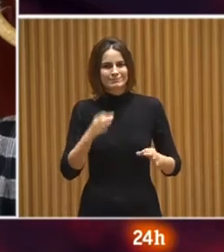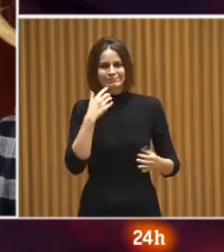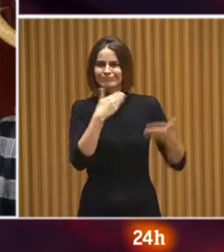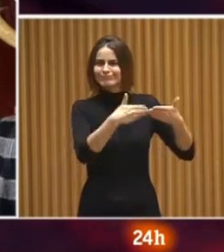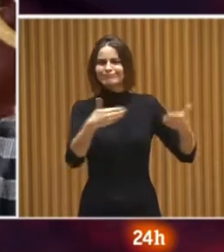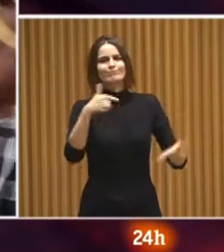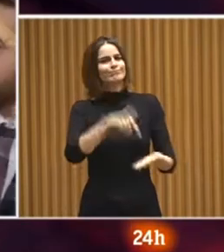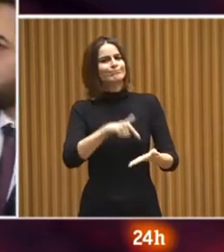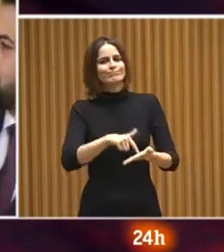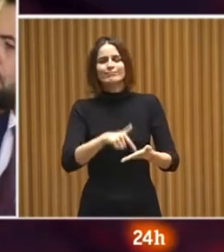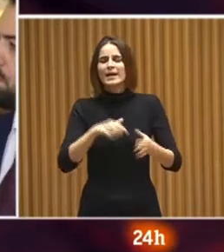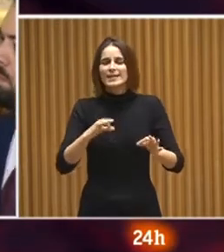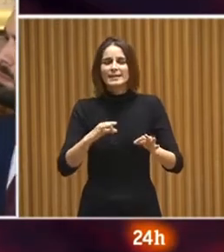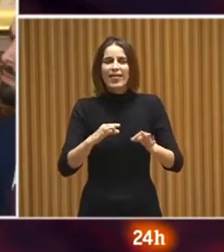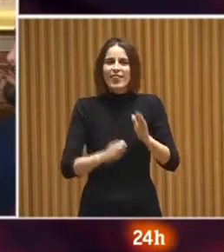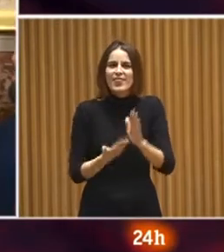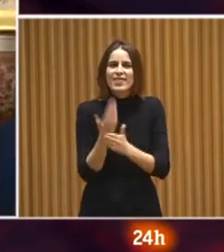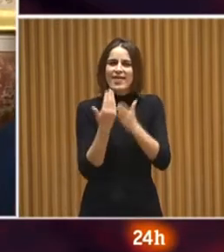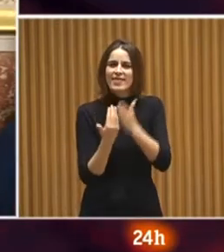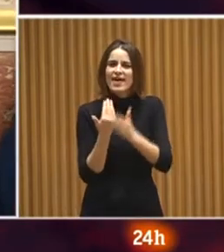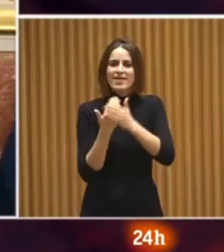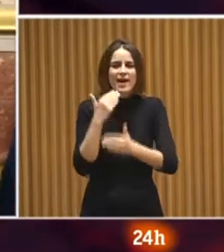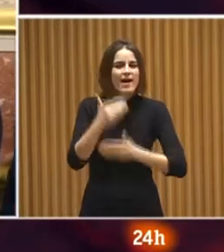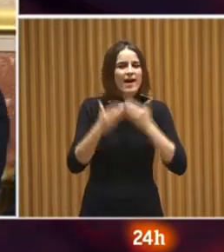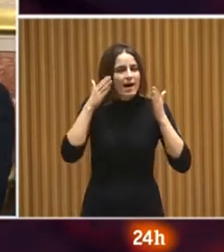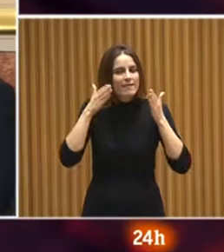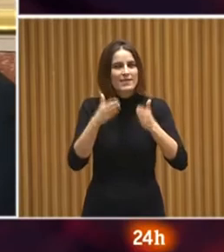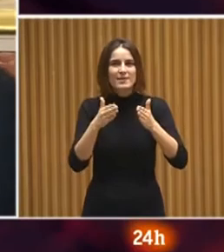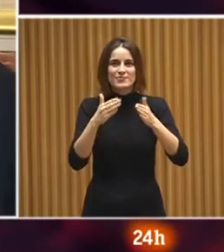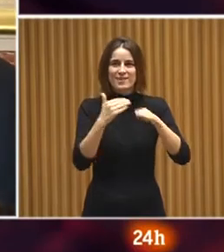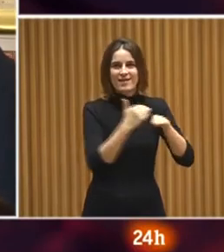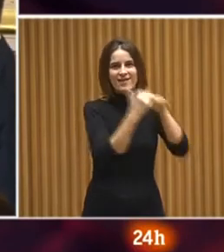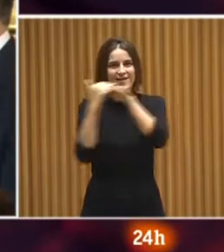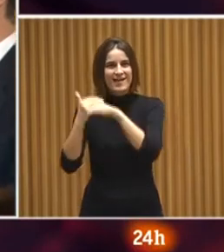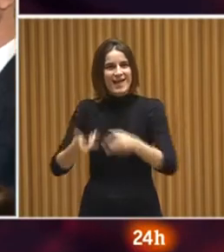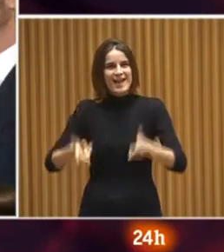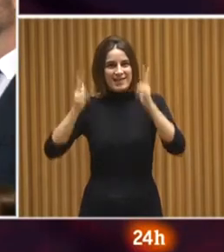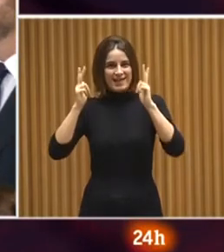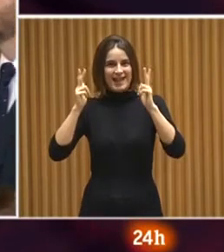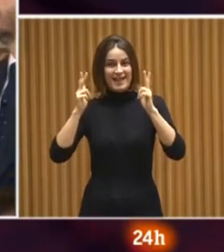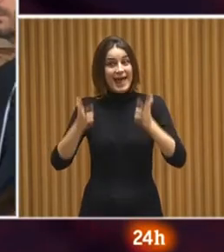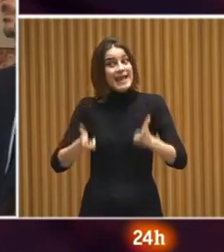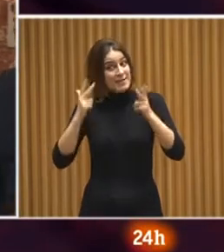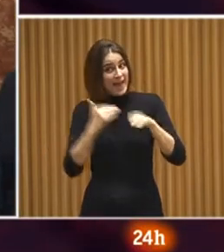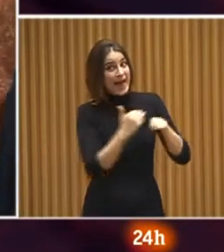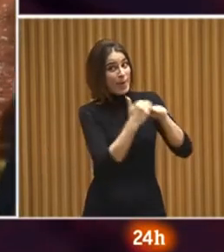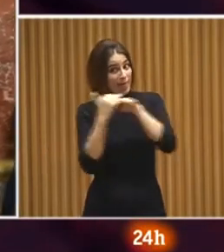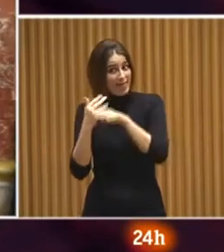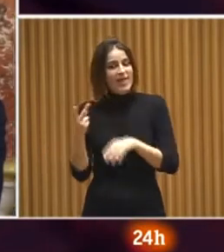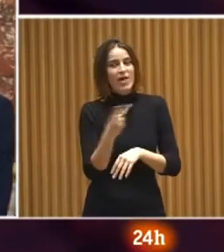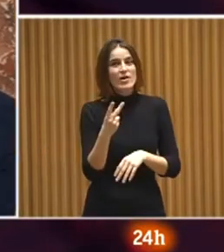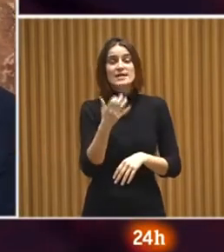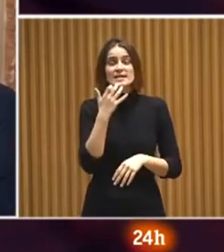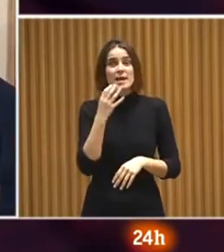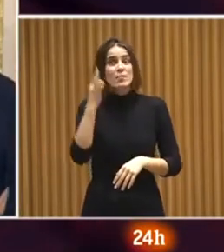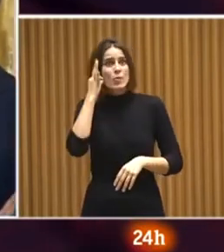libertad y la igualdad. Esa misma libertad e igualdad que no existe si las mujeres tienen miedo a sufrir una